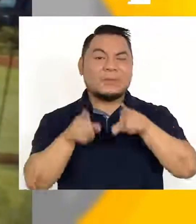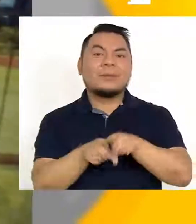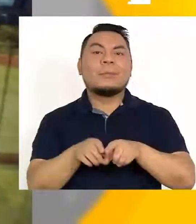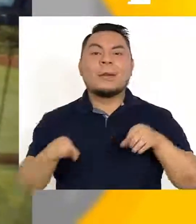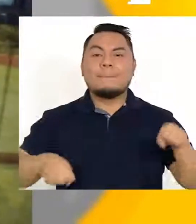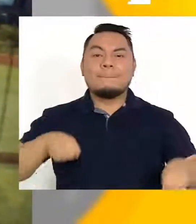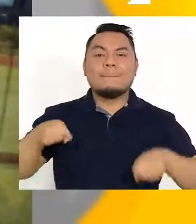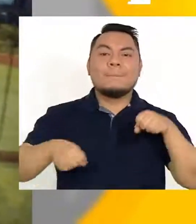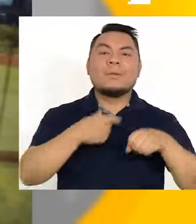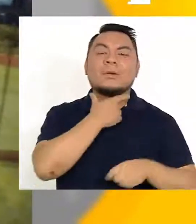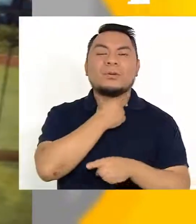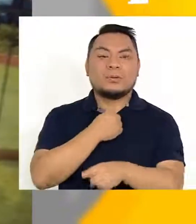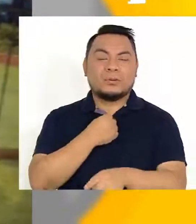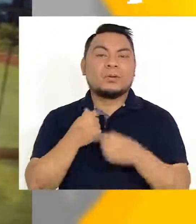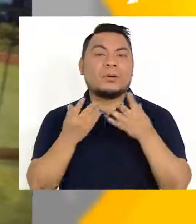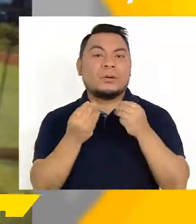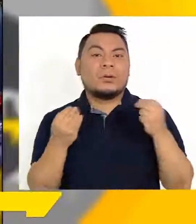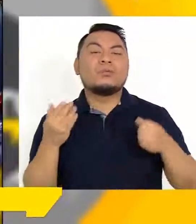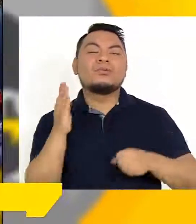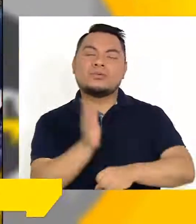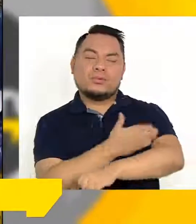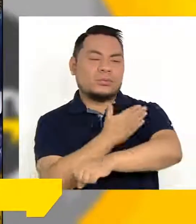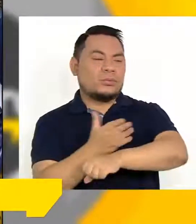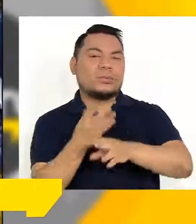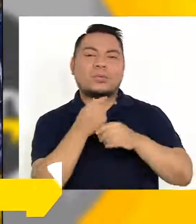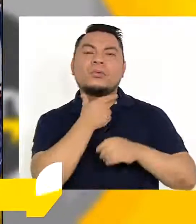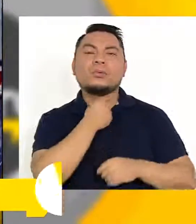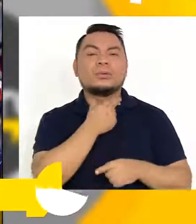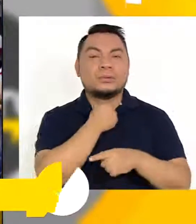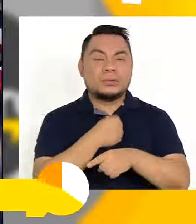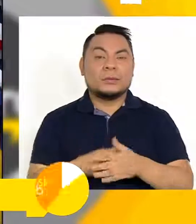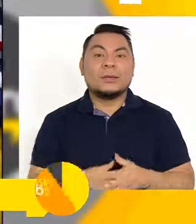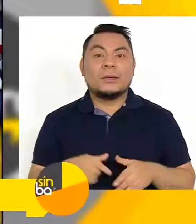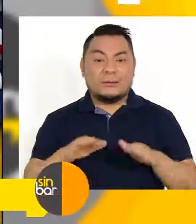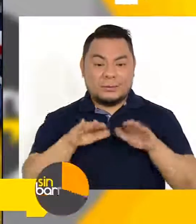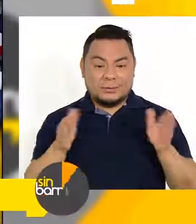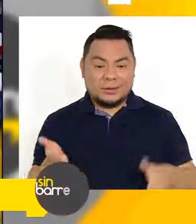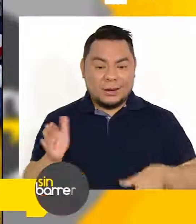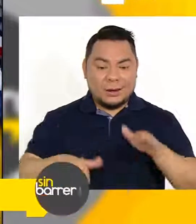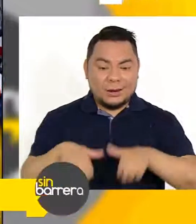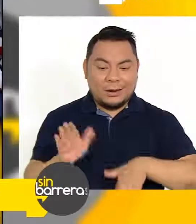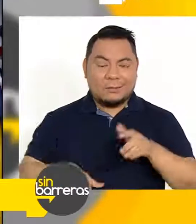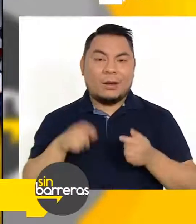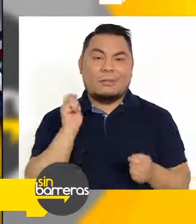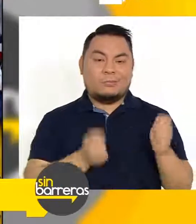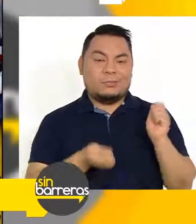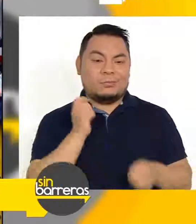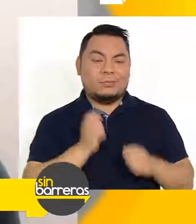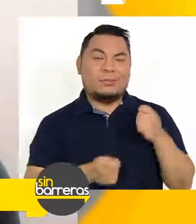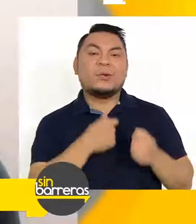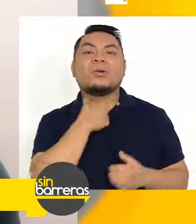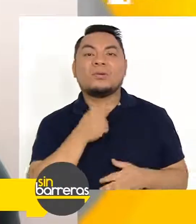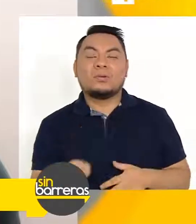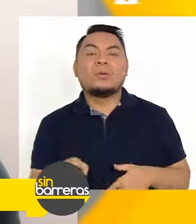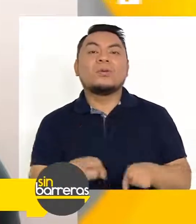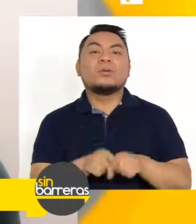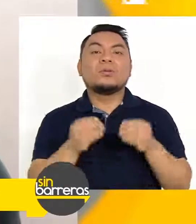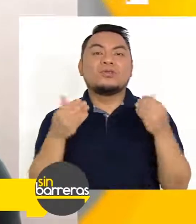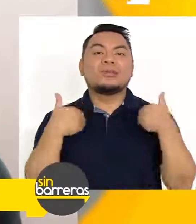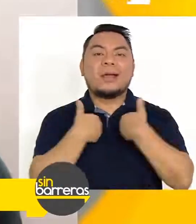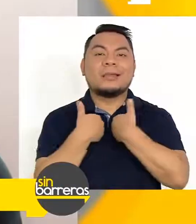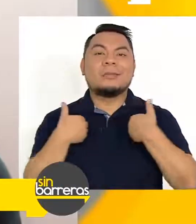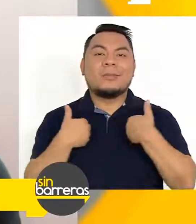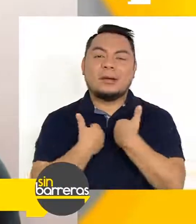gusta manejar bicicleta, le gusta mucho la música, el cajón, el tambor, le gusta mucho los